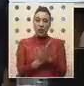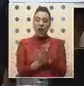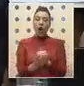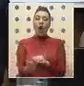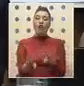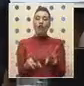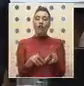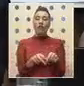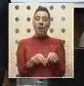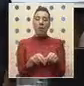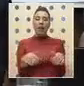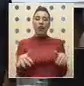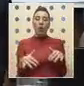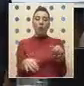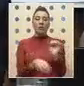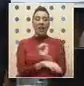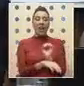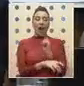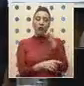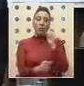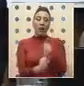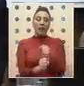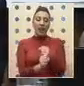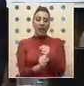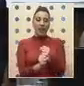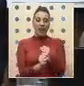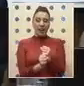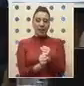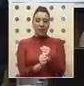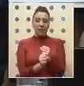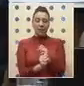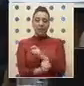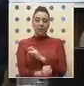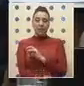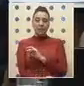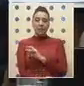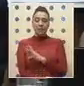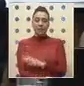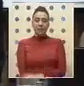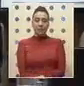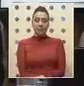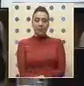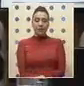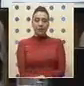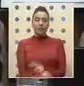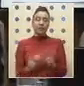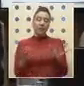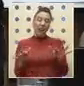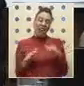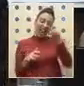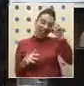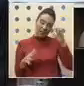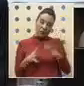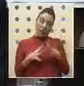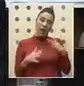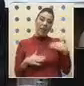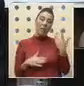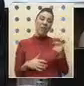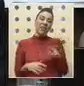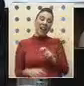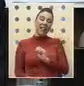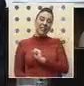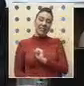familias que usan el vehículo para trabajar, que los chilenos que han hecho un esfuerzo enorme para que después del